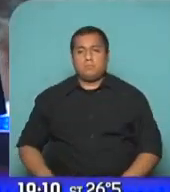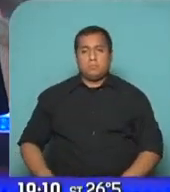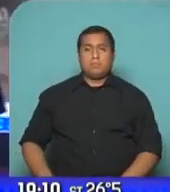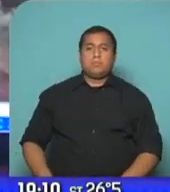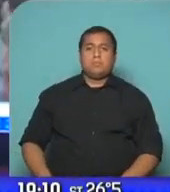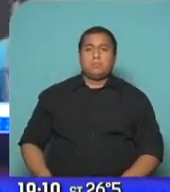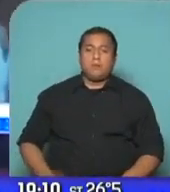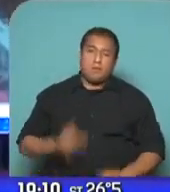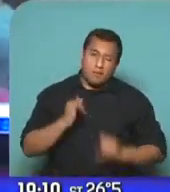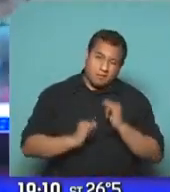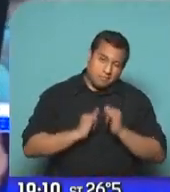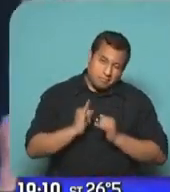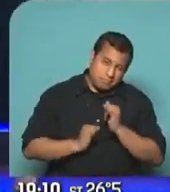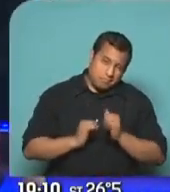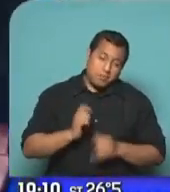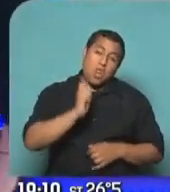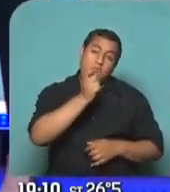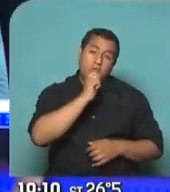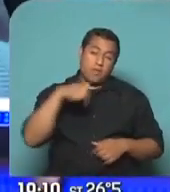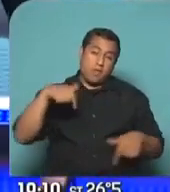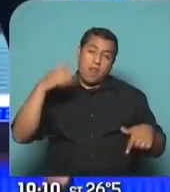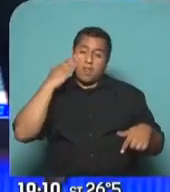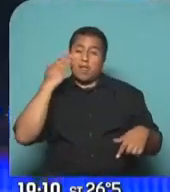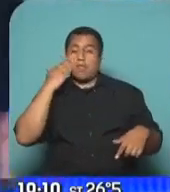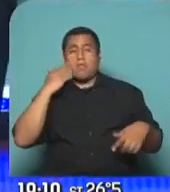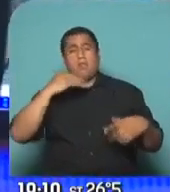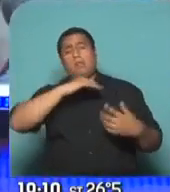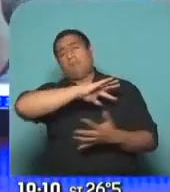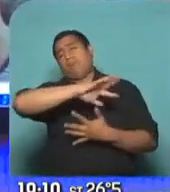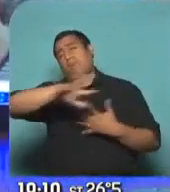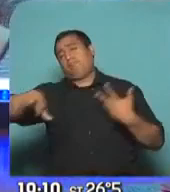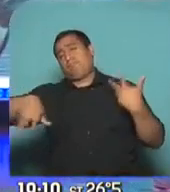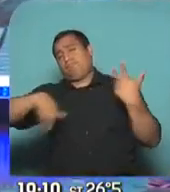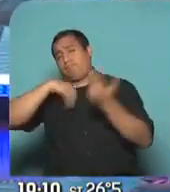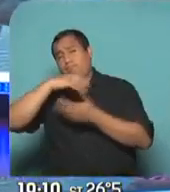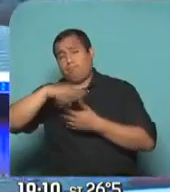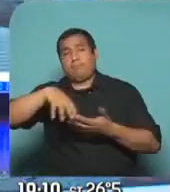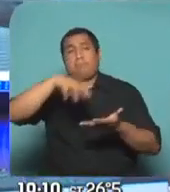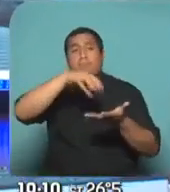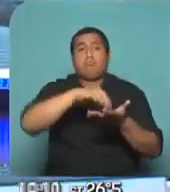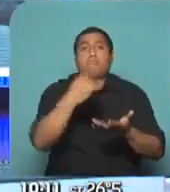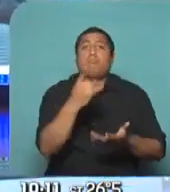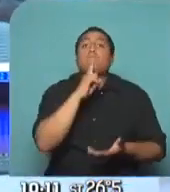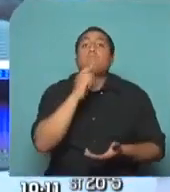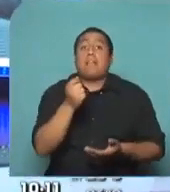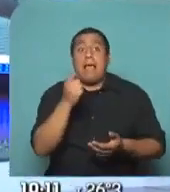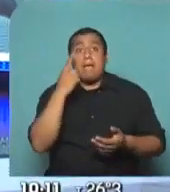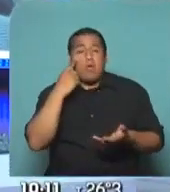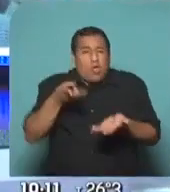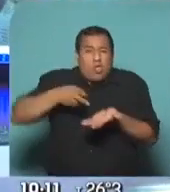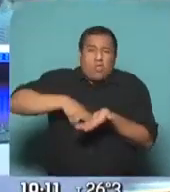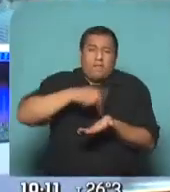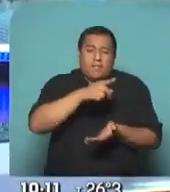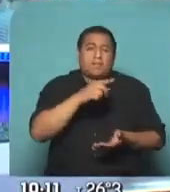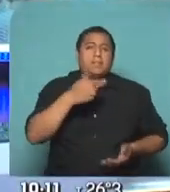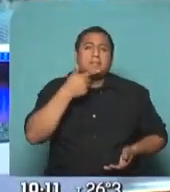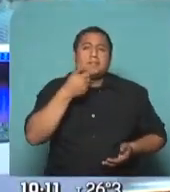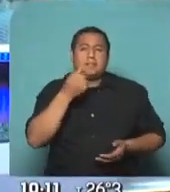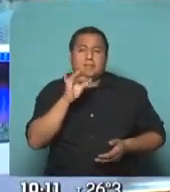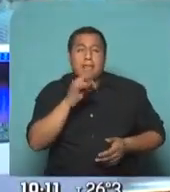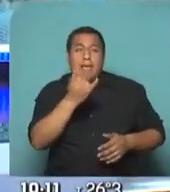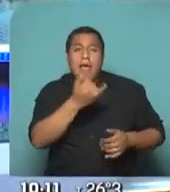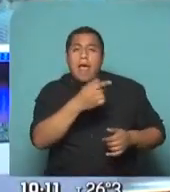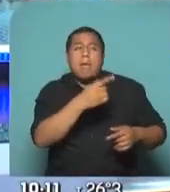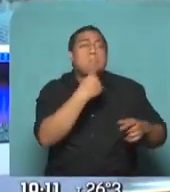Lo decíamos, una de las noticias de la tarde tiene que ver con los graves incidentes que se dieron en la sede de UTE. Y vamos a tomar nuevamente contacto con Eduardo, que tiene novedades desde